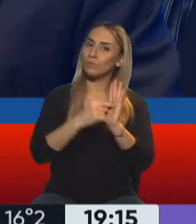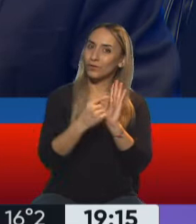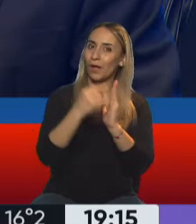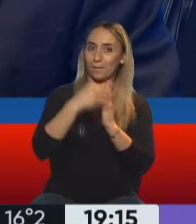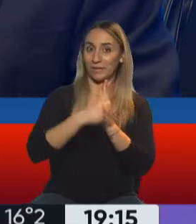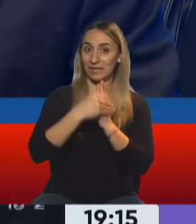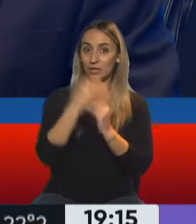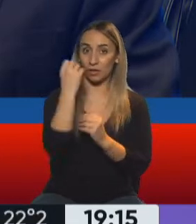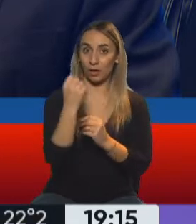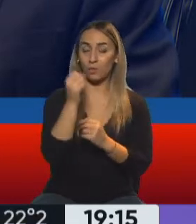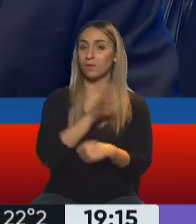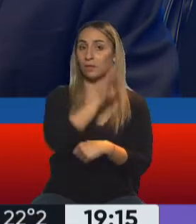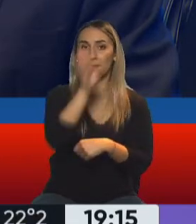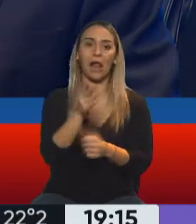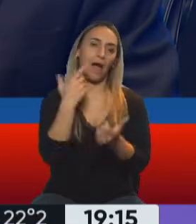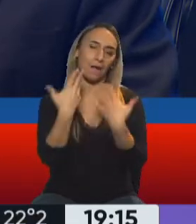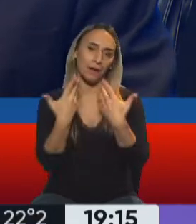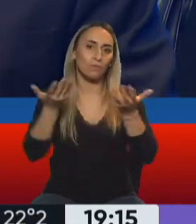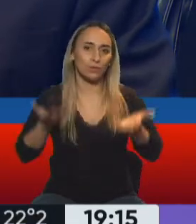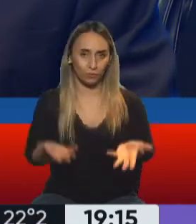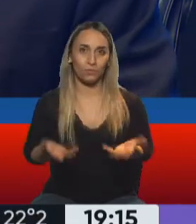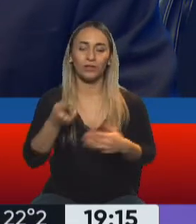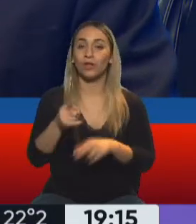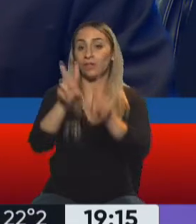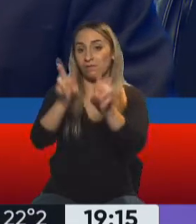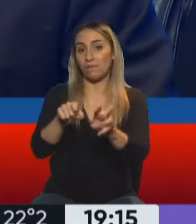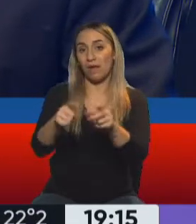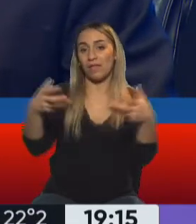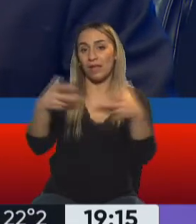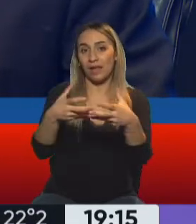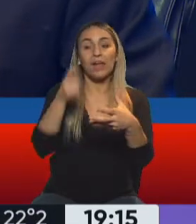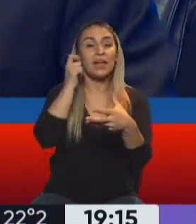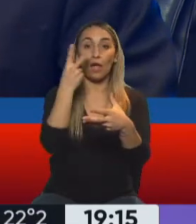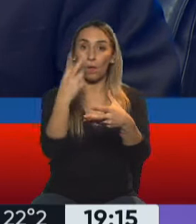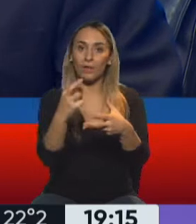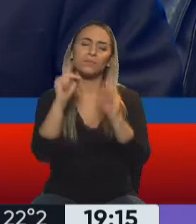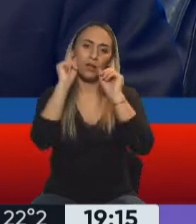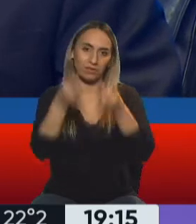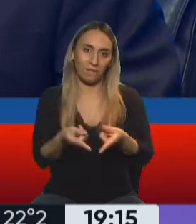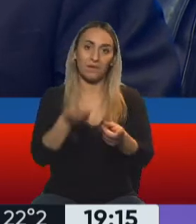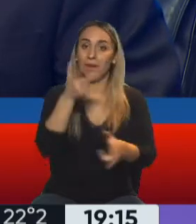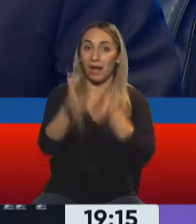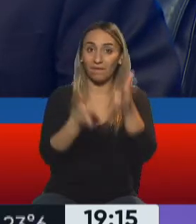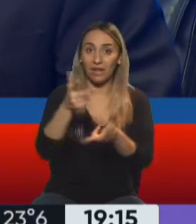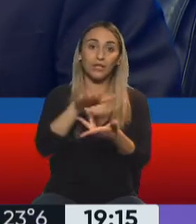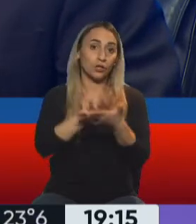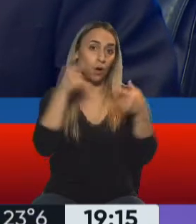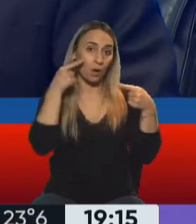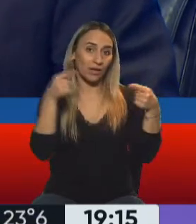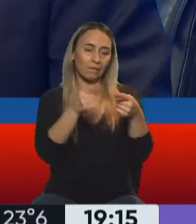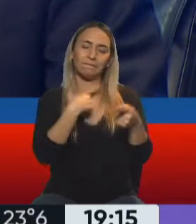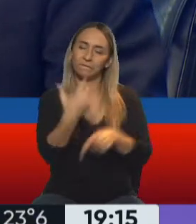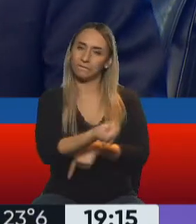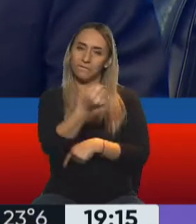allí, no solamente para hablar de otros temas que marcan la cumbre del G20, sino también en particular con el objetivo de reunirse